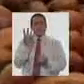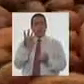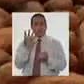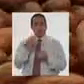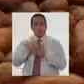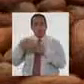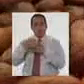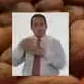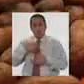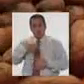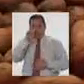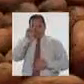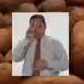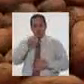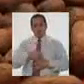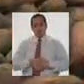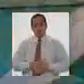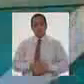país.